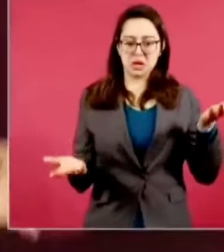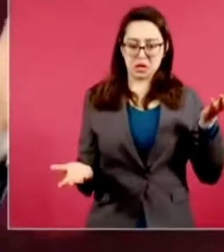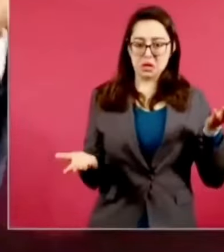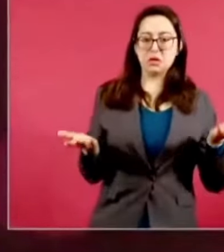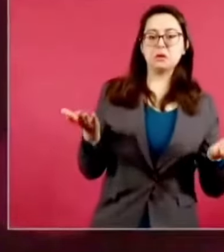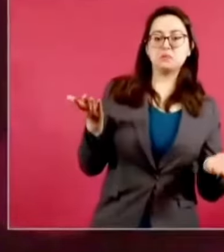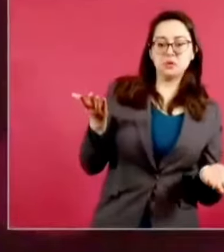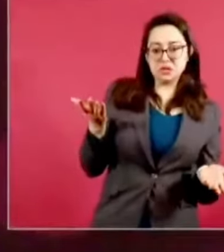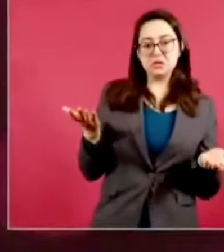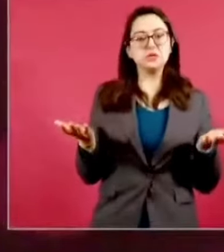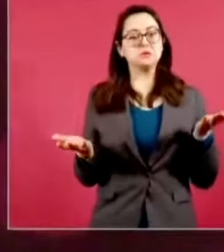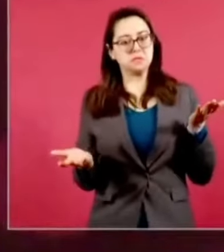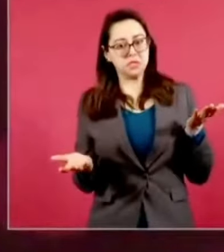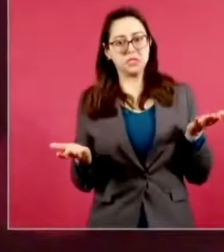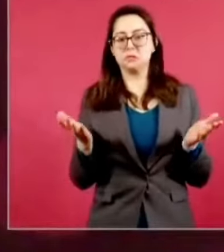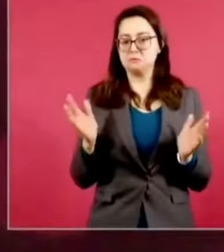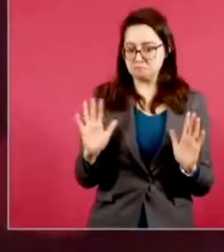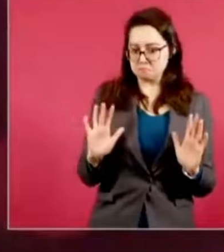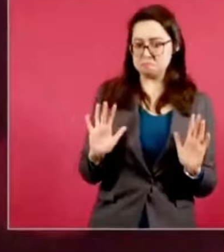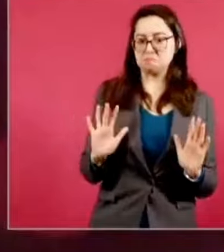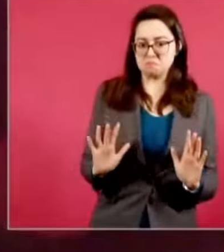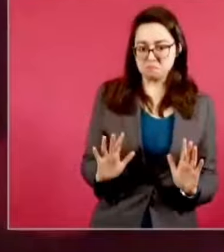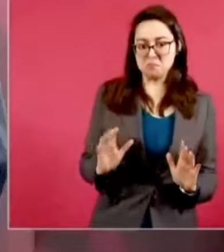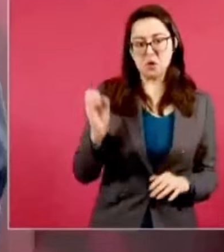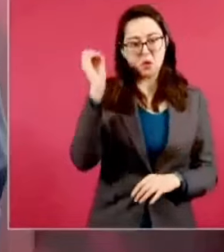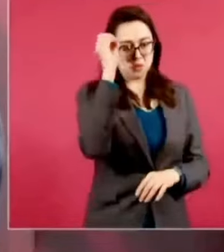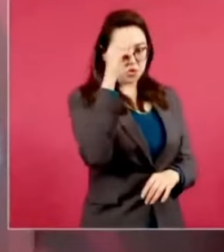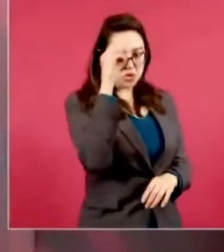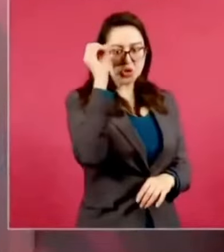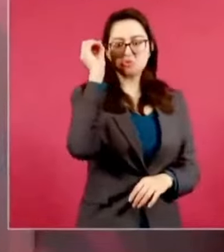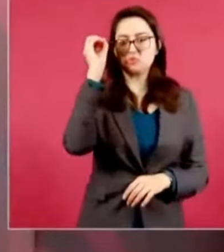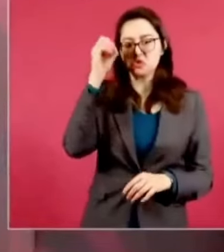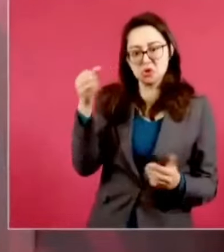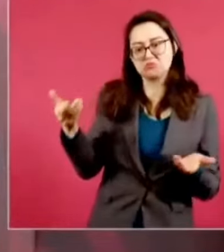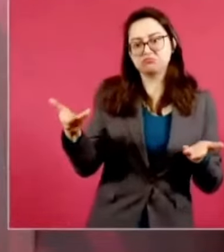Bueno, pues ya. No queda nada de eso.